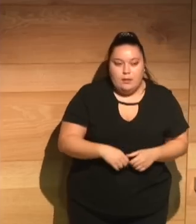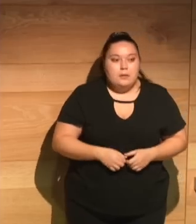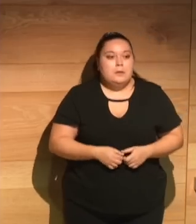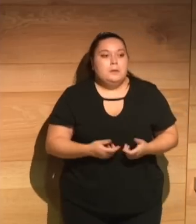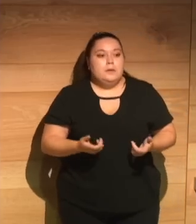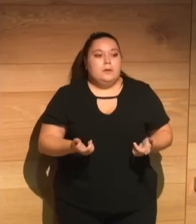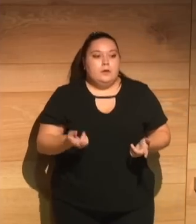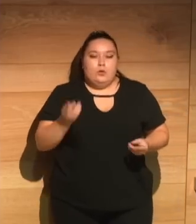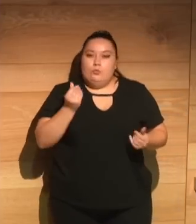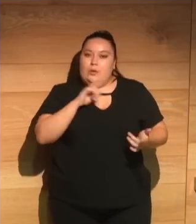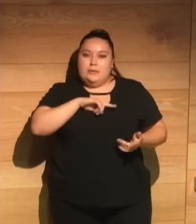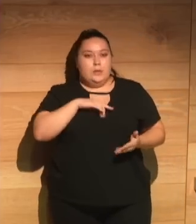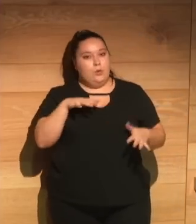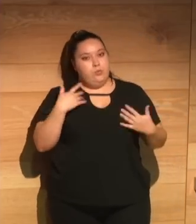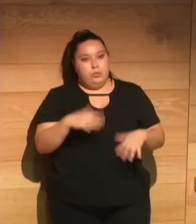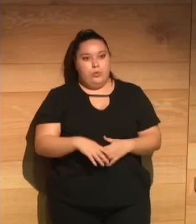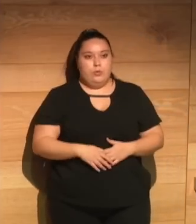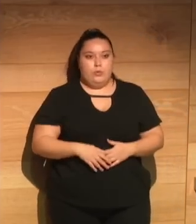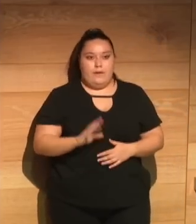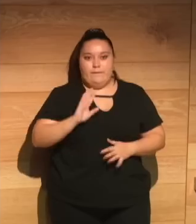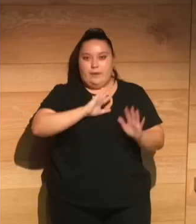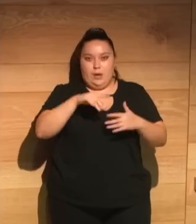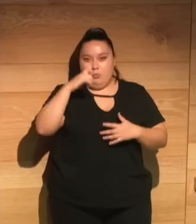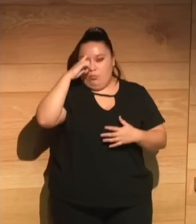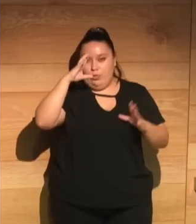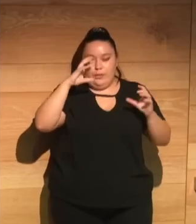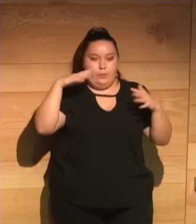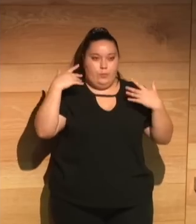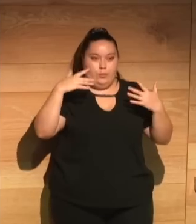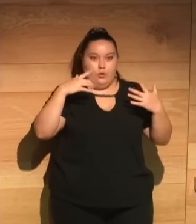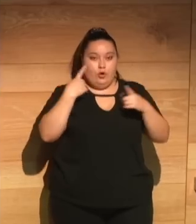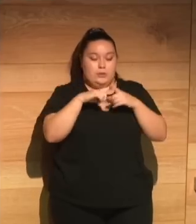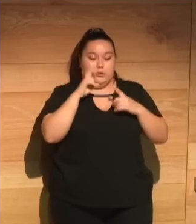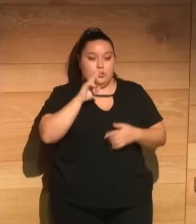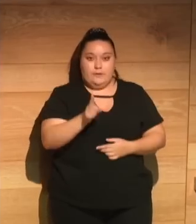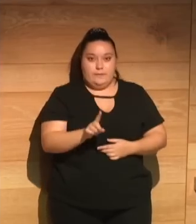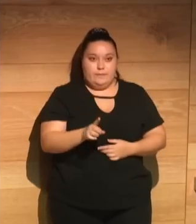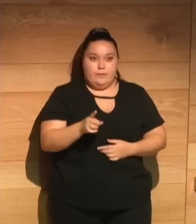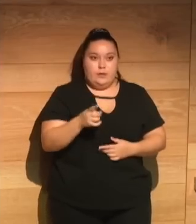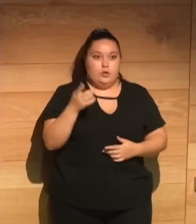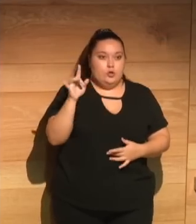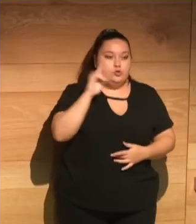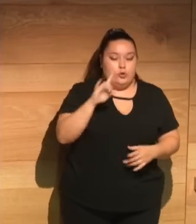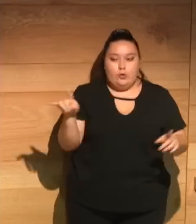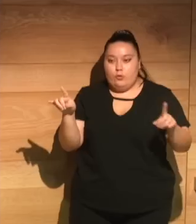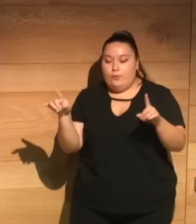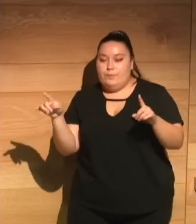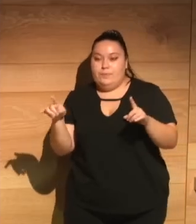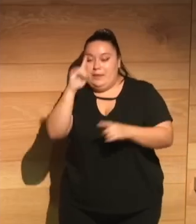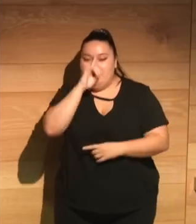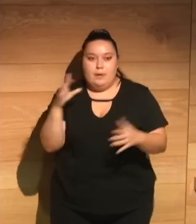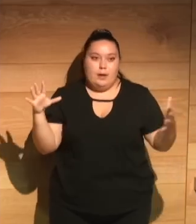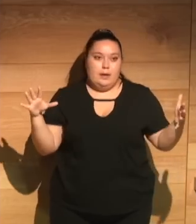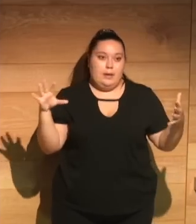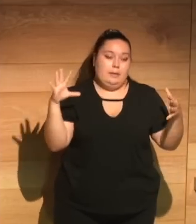sensaciones y, en fin, llevando su cerebro a ver incluso lo que no ven, vale. Combinando sonido e imagen de forma a veces